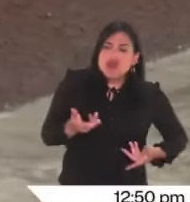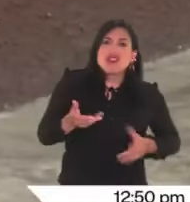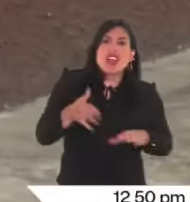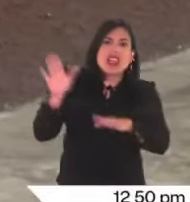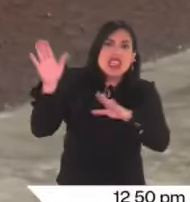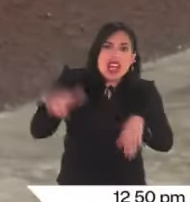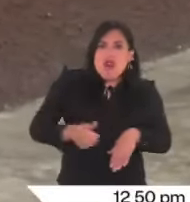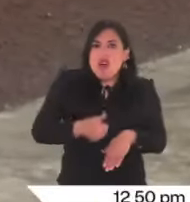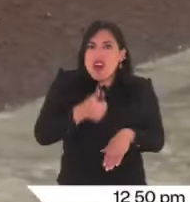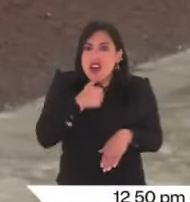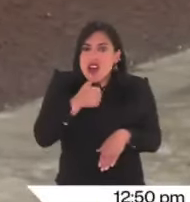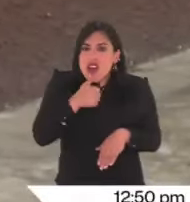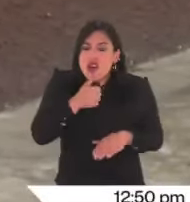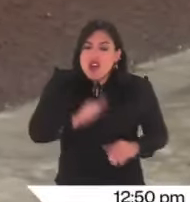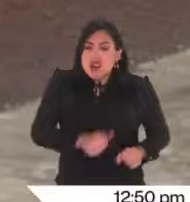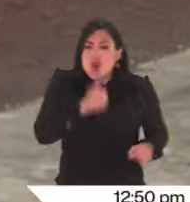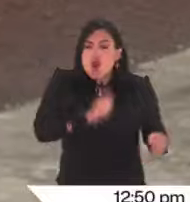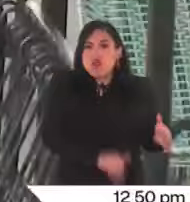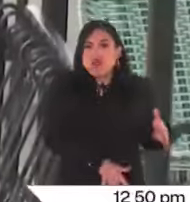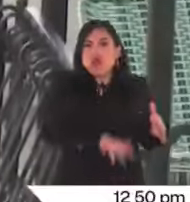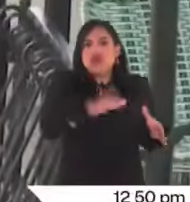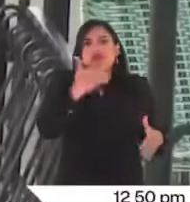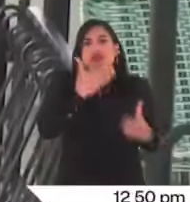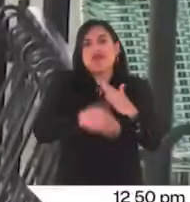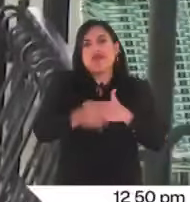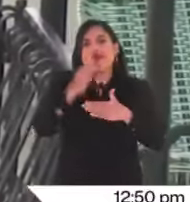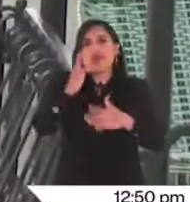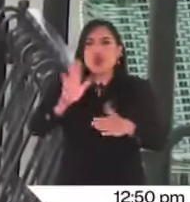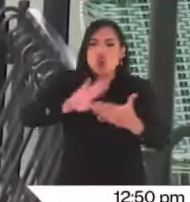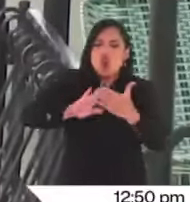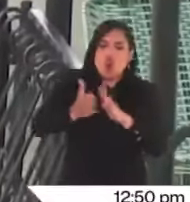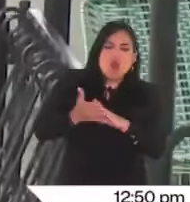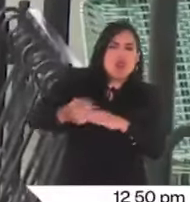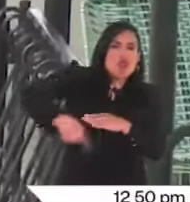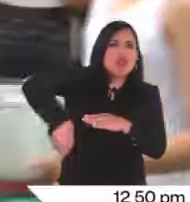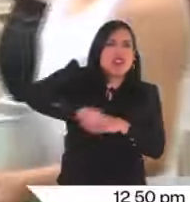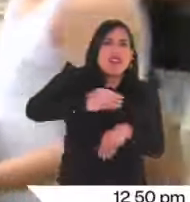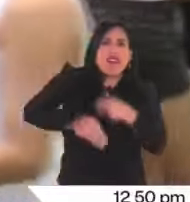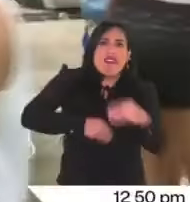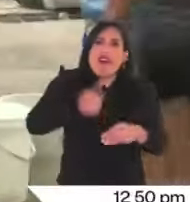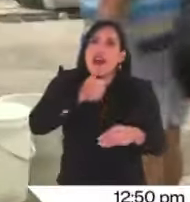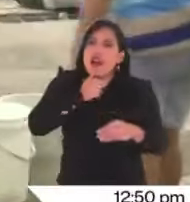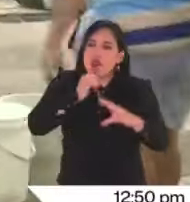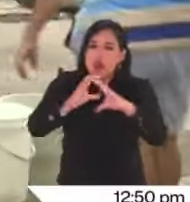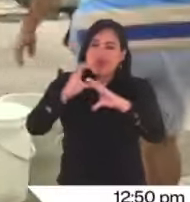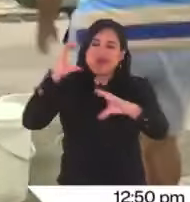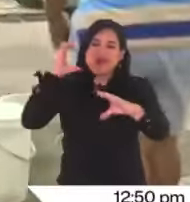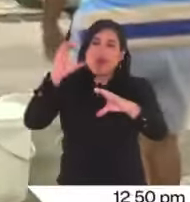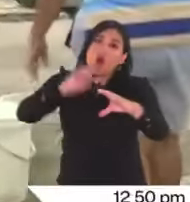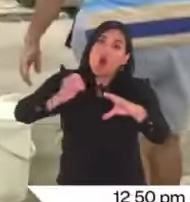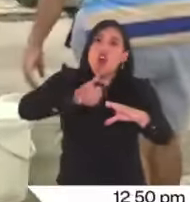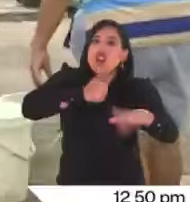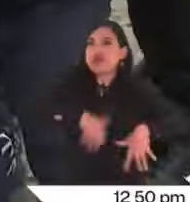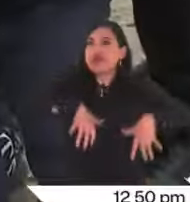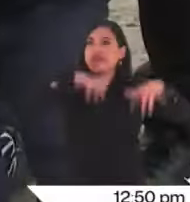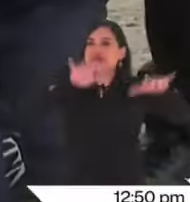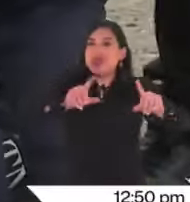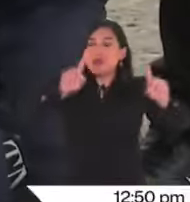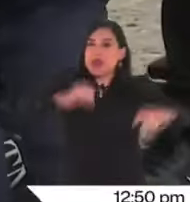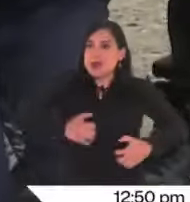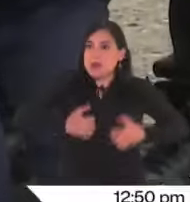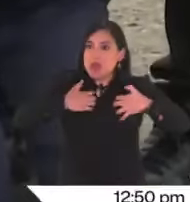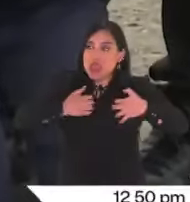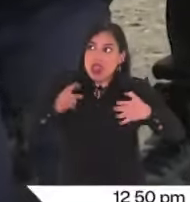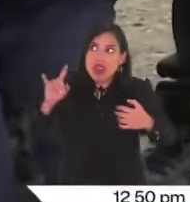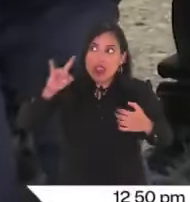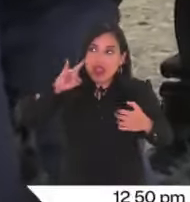tanques y nos llenaron las vasijas de agua la comunidad se debe abastecer por medio de carrotanques o agua lluvias pero el temor es latente cada vez